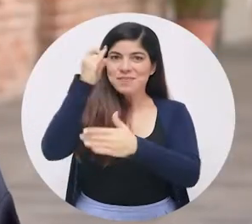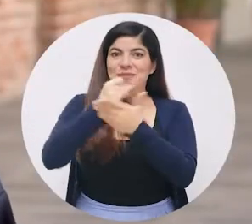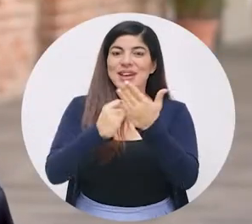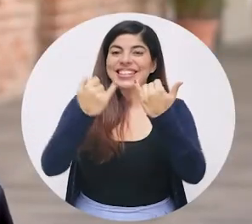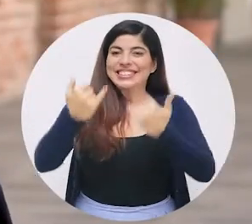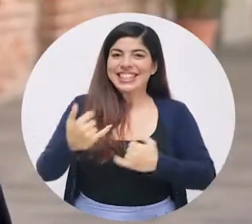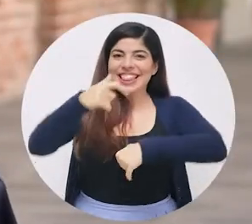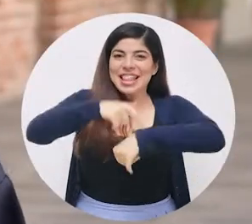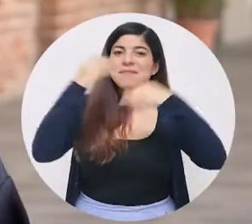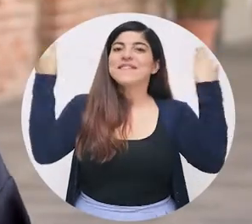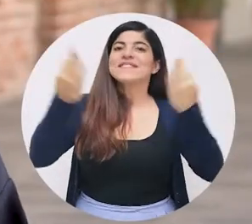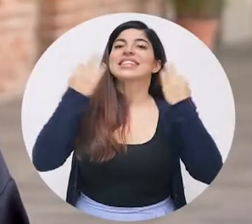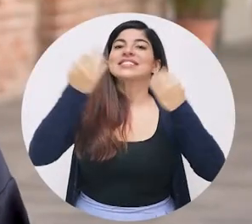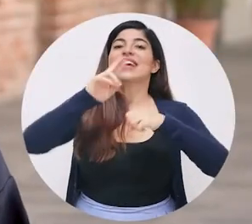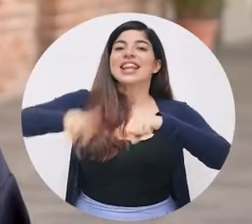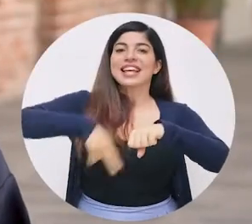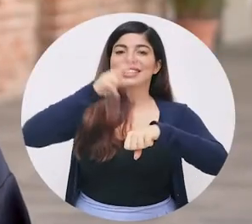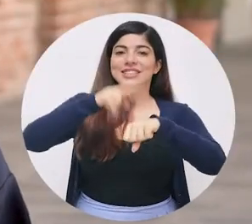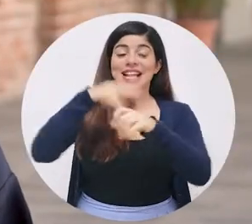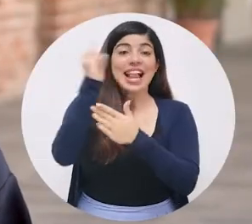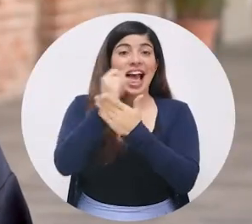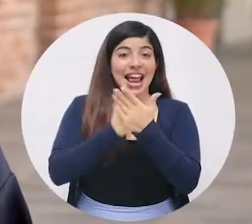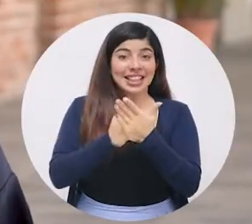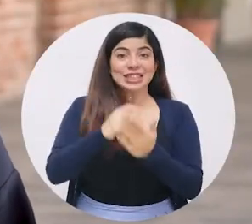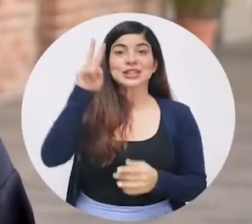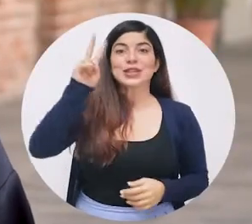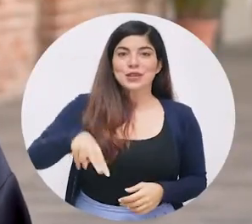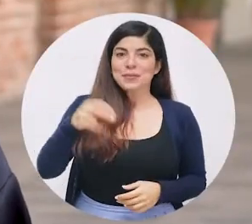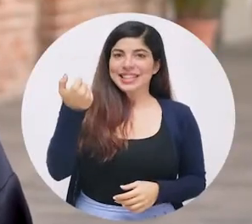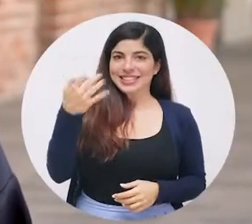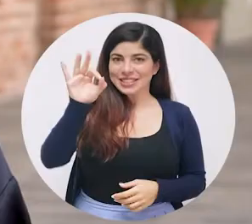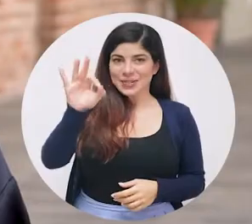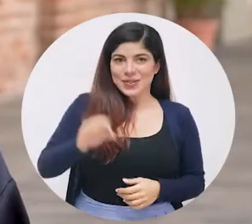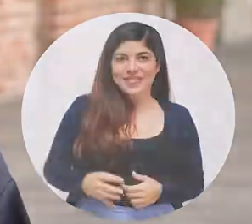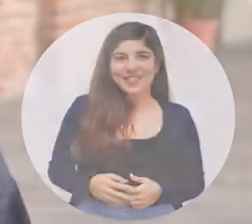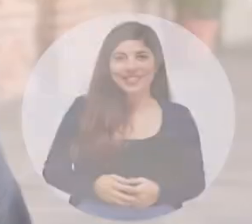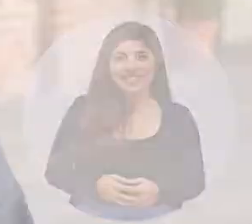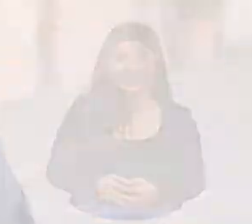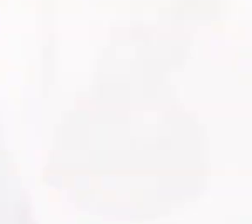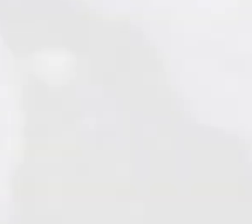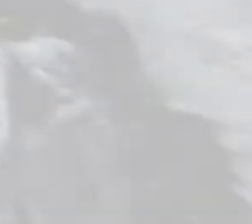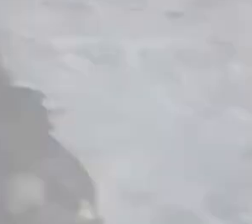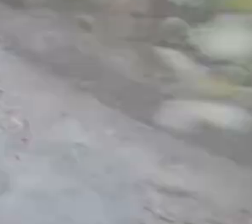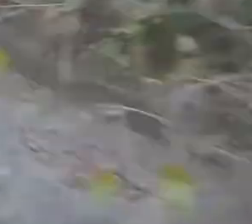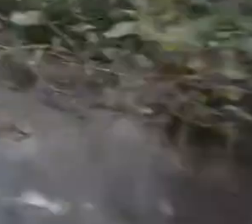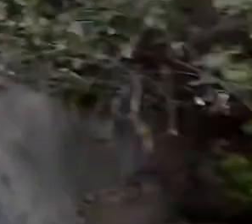del arte. Es tiempo del Festival Nacional de las Artes 2019.